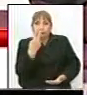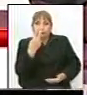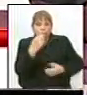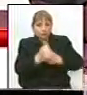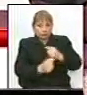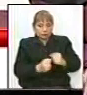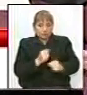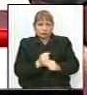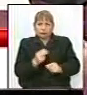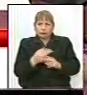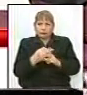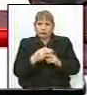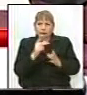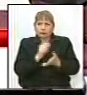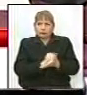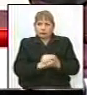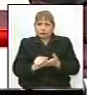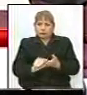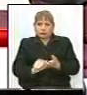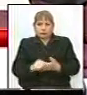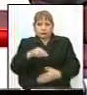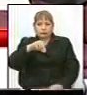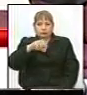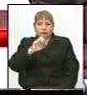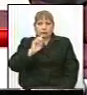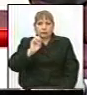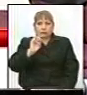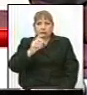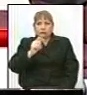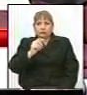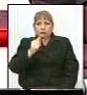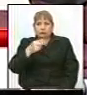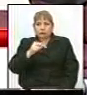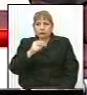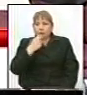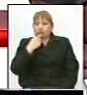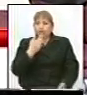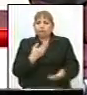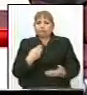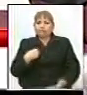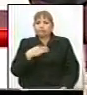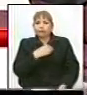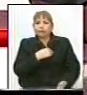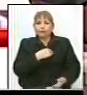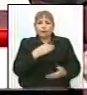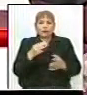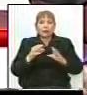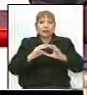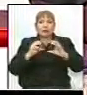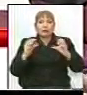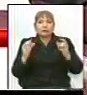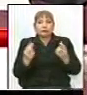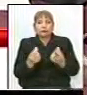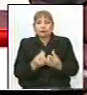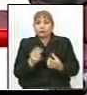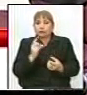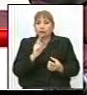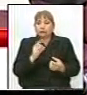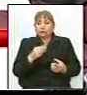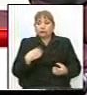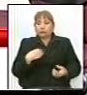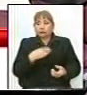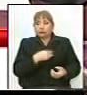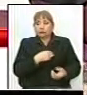los pocos meses el señor Pestana se incorporó como miembro integrante del gabinete, no como jefe, sino como